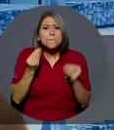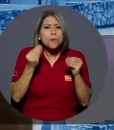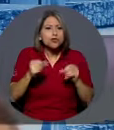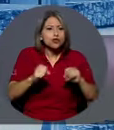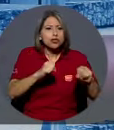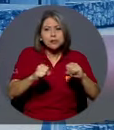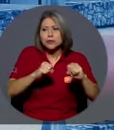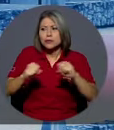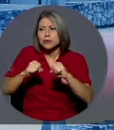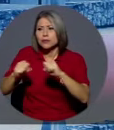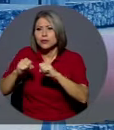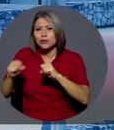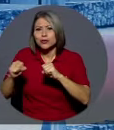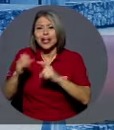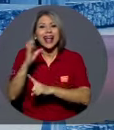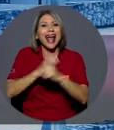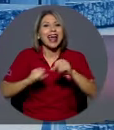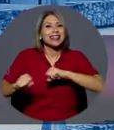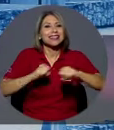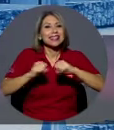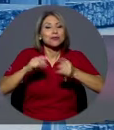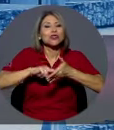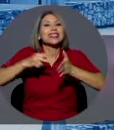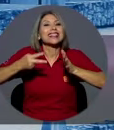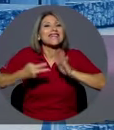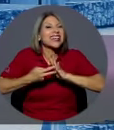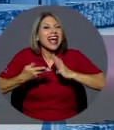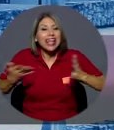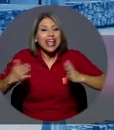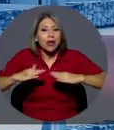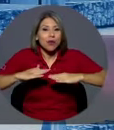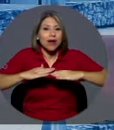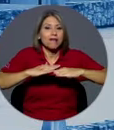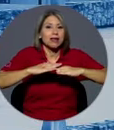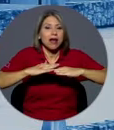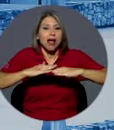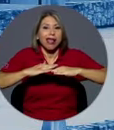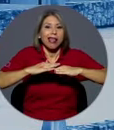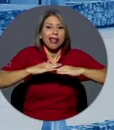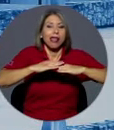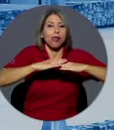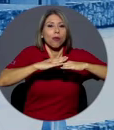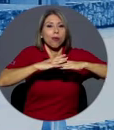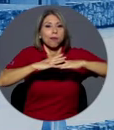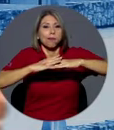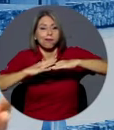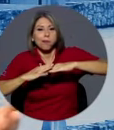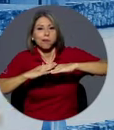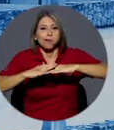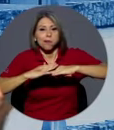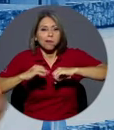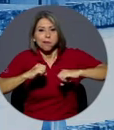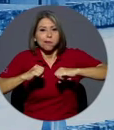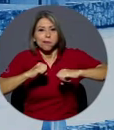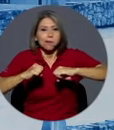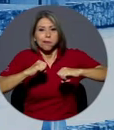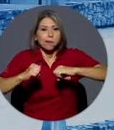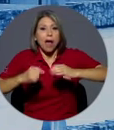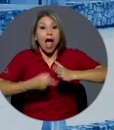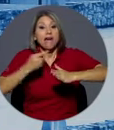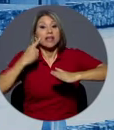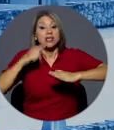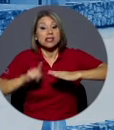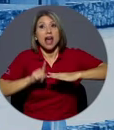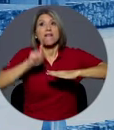registramos mucha sismicidad aislada, que cada sismo representa un deslizamiento en una falla. Entonces, y en muchos casos no hay una falla, una expresión